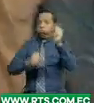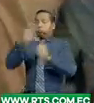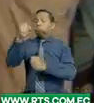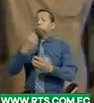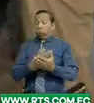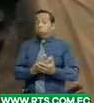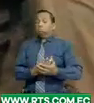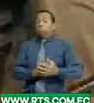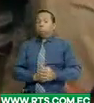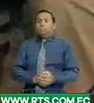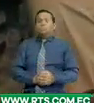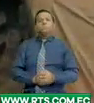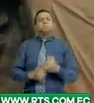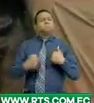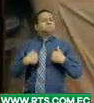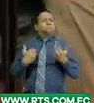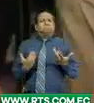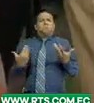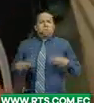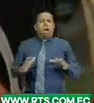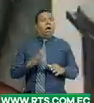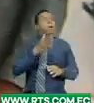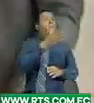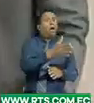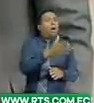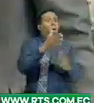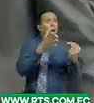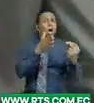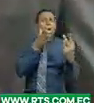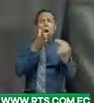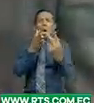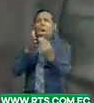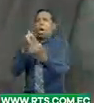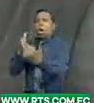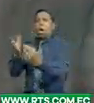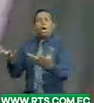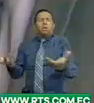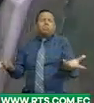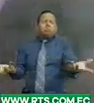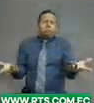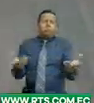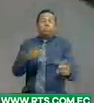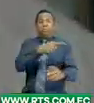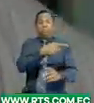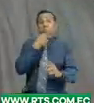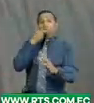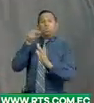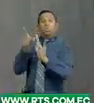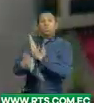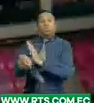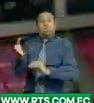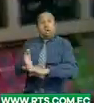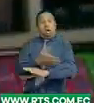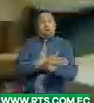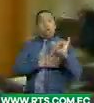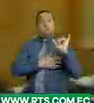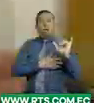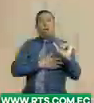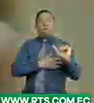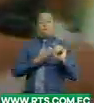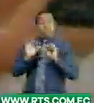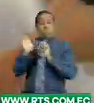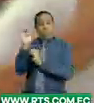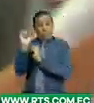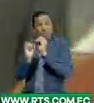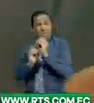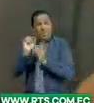He recorrido todos los lugares, está todo colapsado. Precisamente por denuncias de este tipo, desde el pasado sábado, la Intendencia de Policía